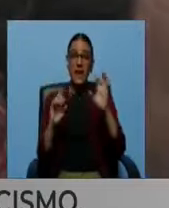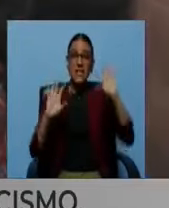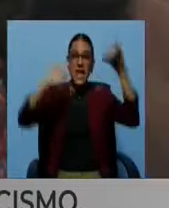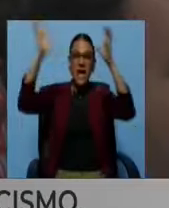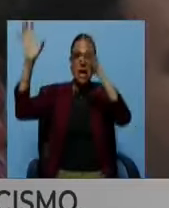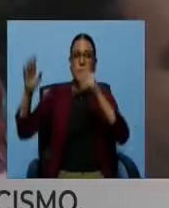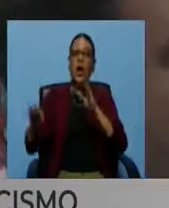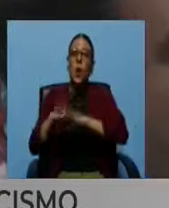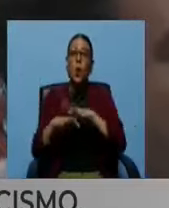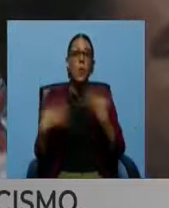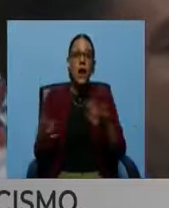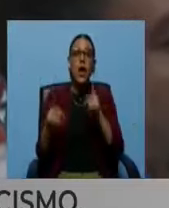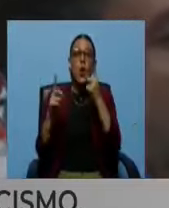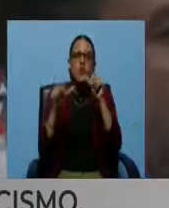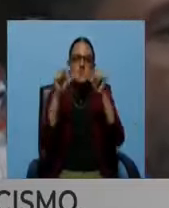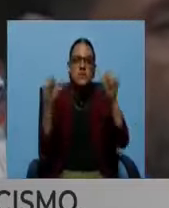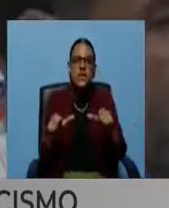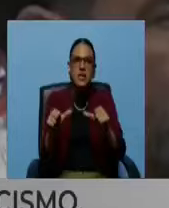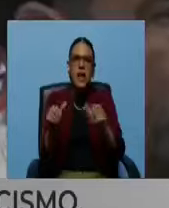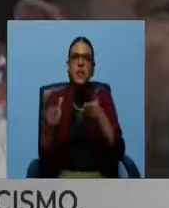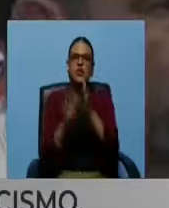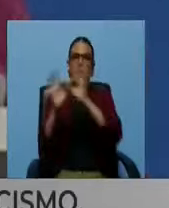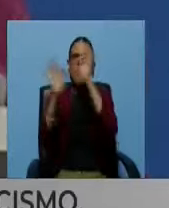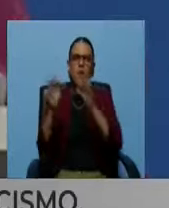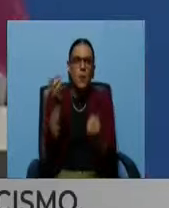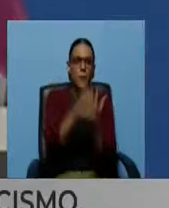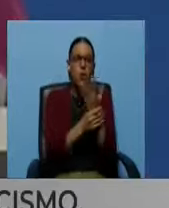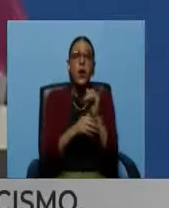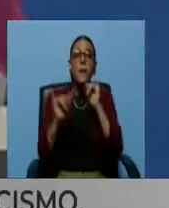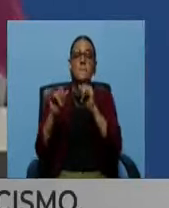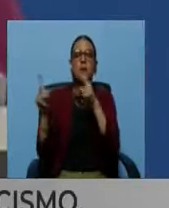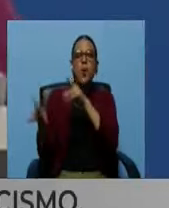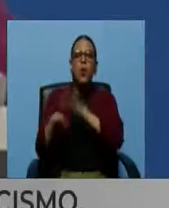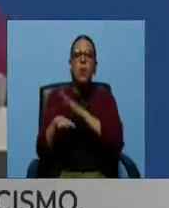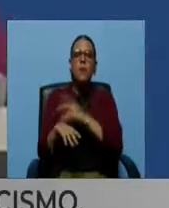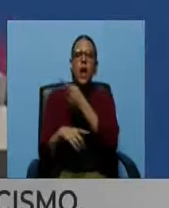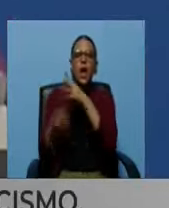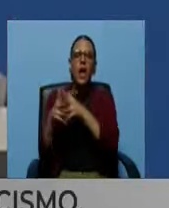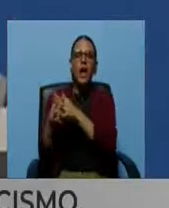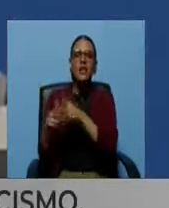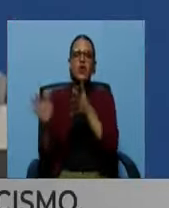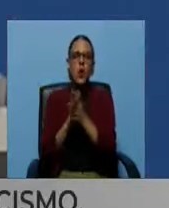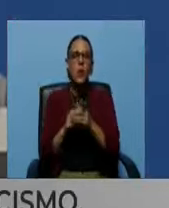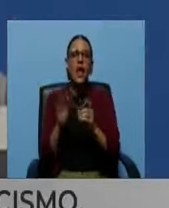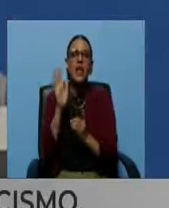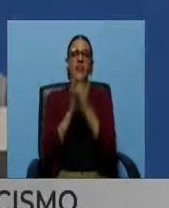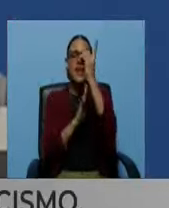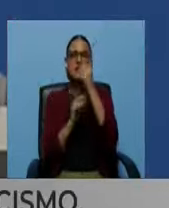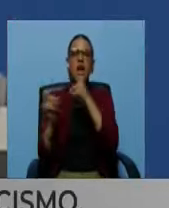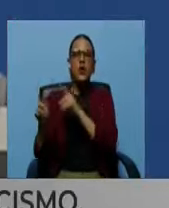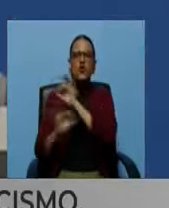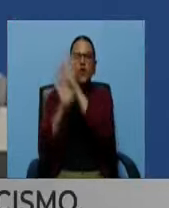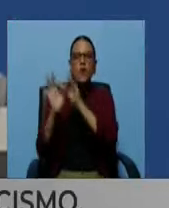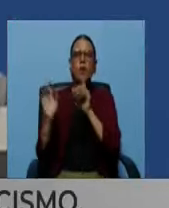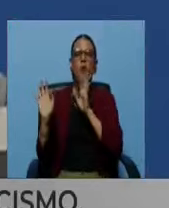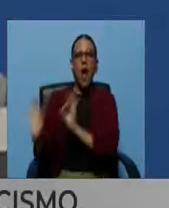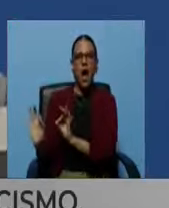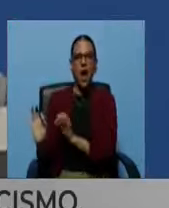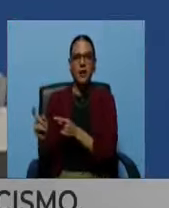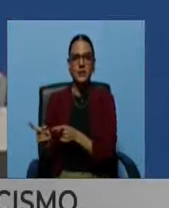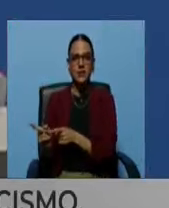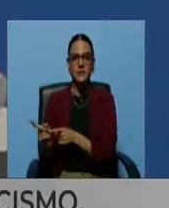solo sistema, de un solo modelo de producción que es el capitalismo y su desarrollo neoliberal e